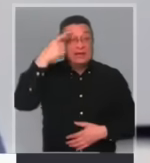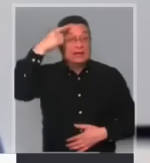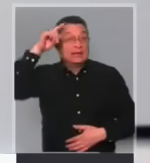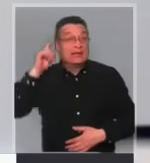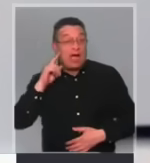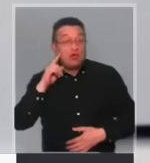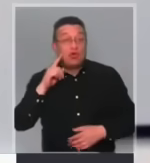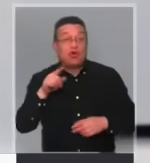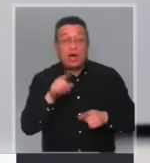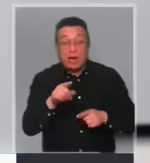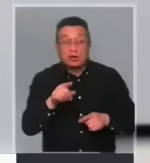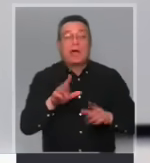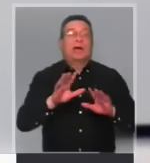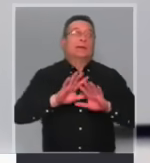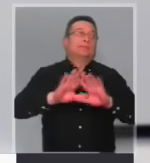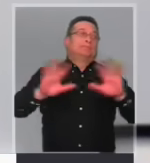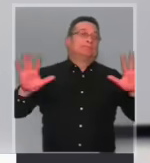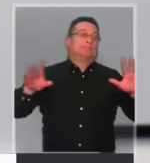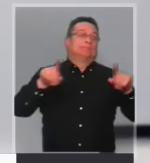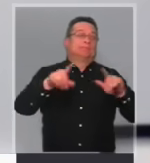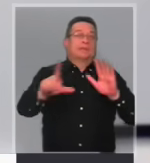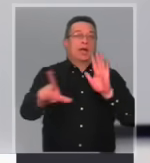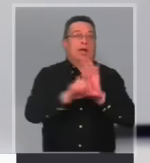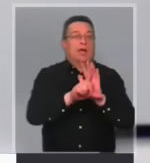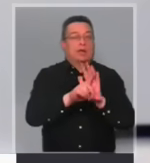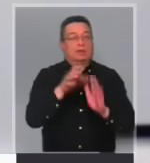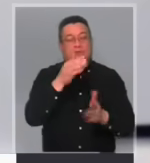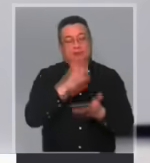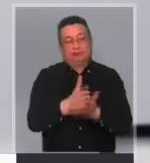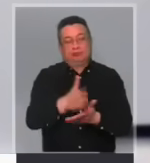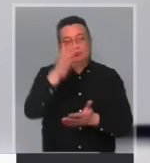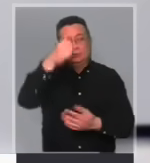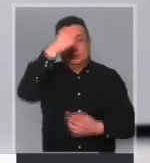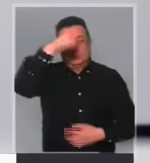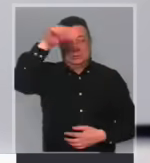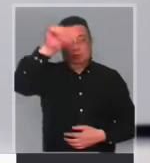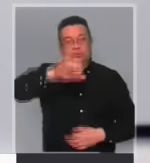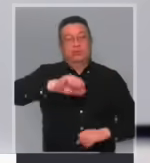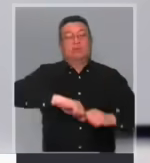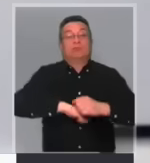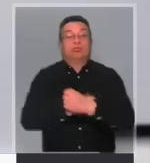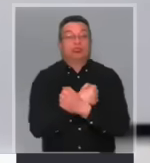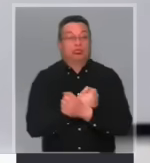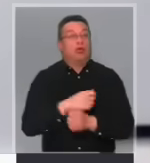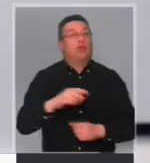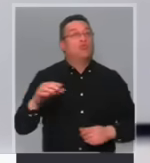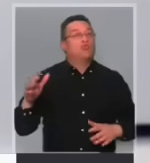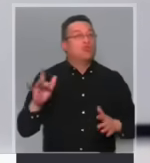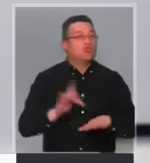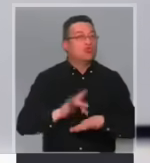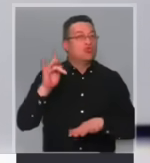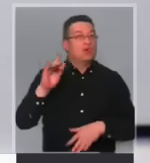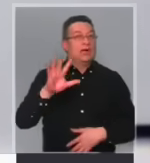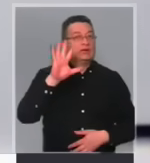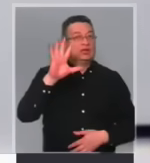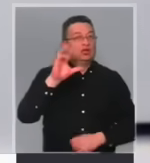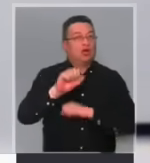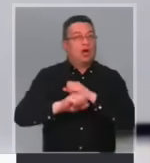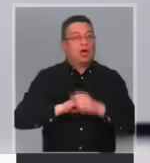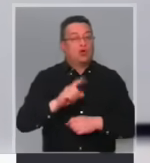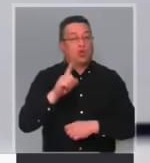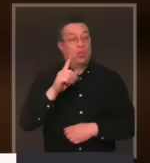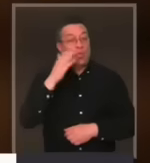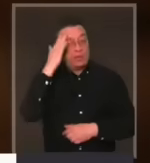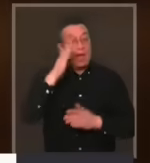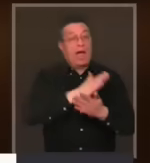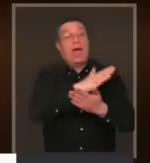causa pública, ahí nuestra legislación penal establece una pena privativa de libertad dura, de 5 años un día a 20